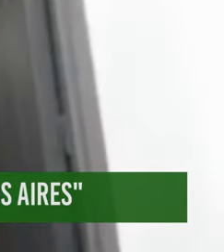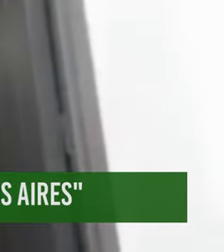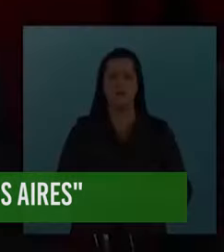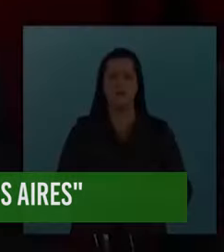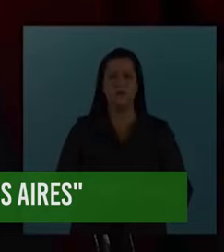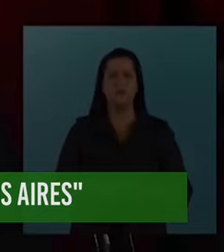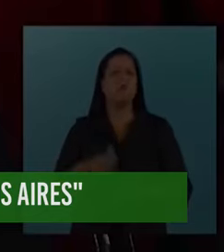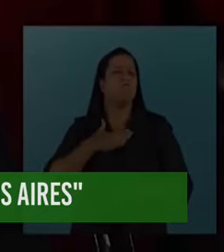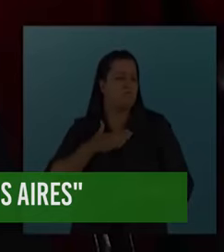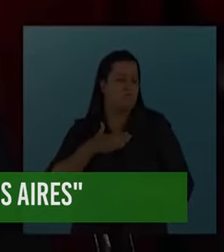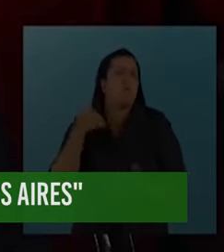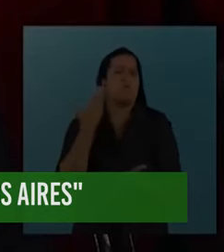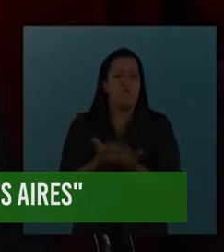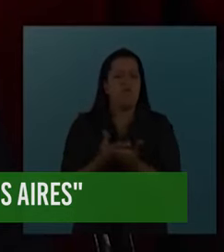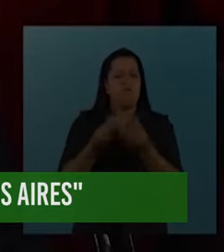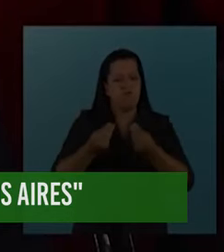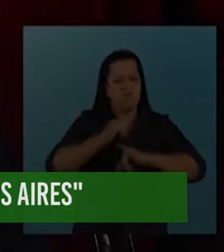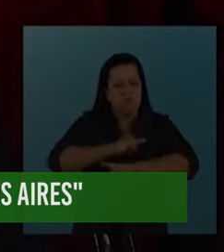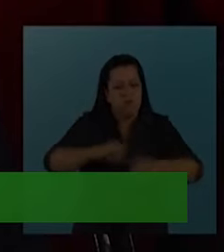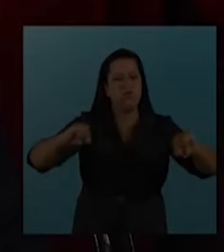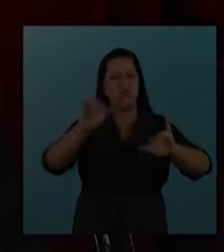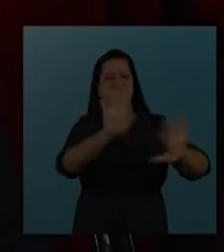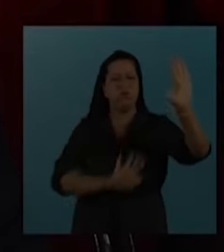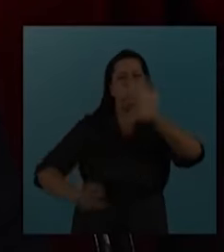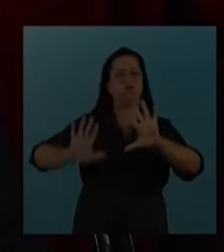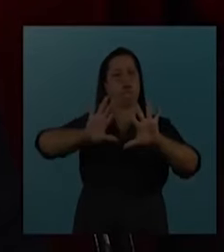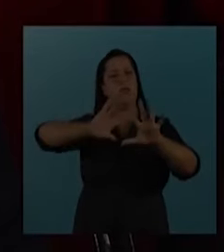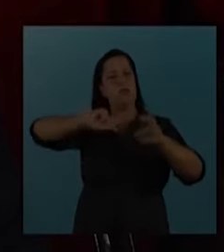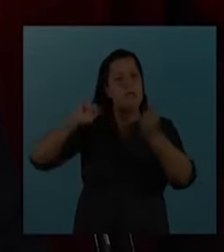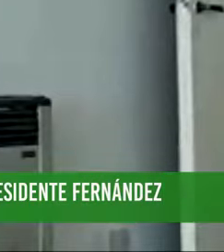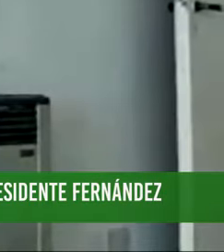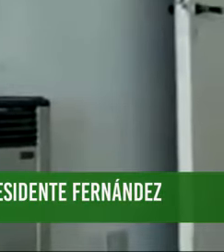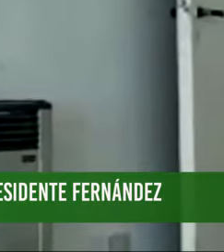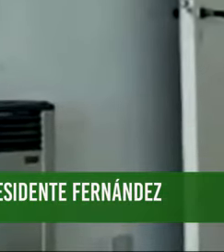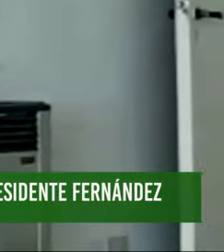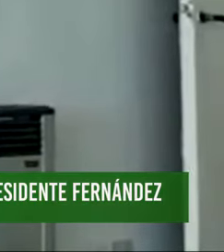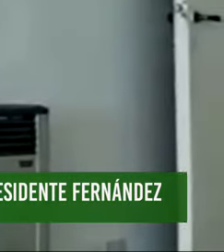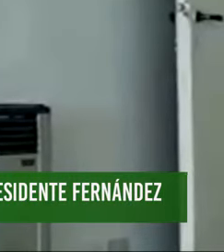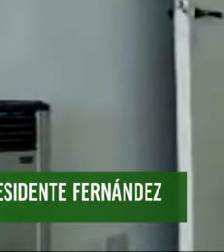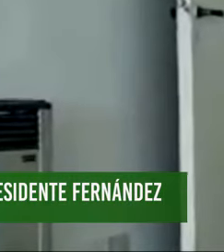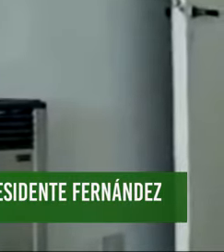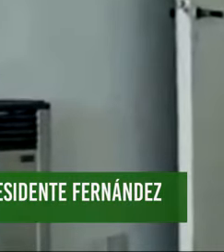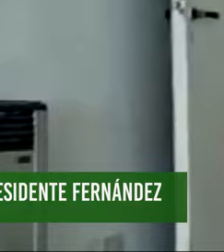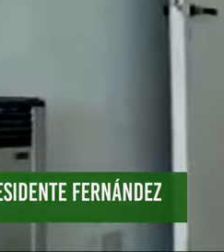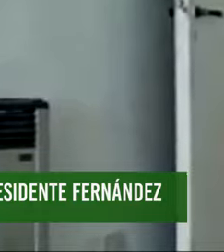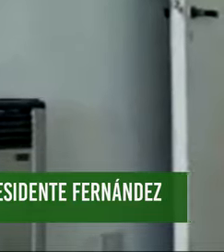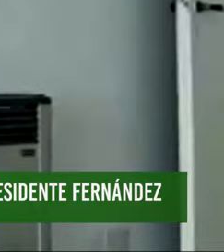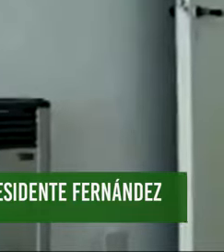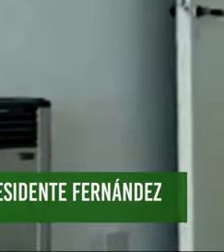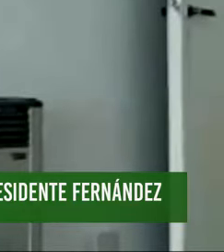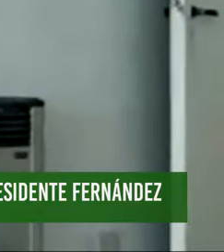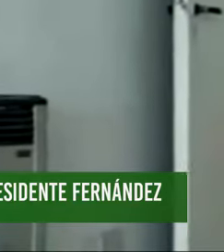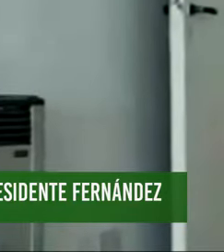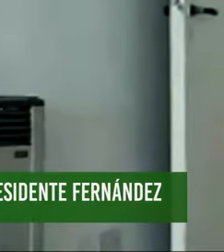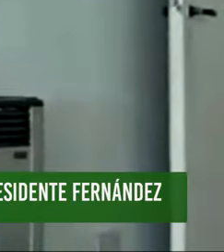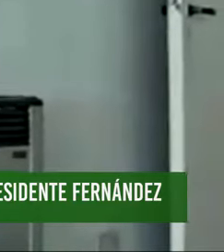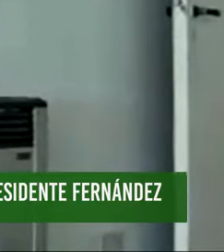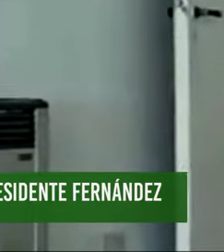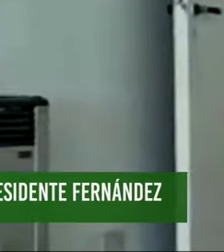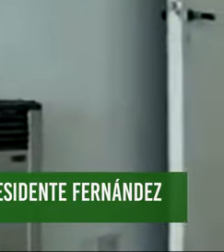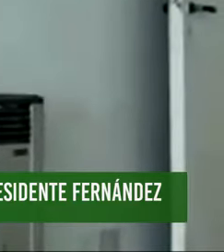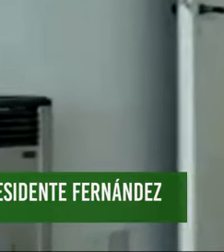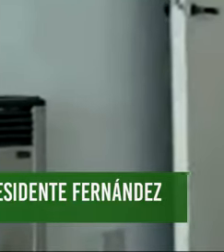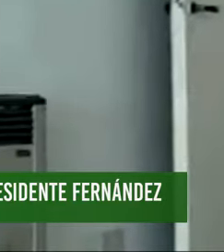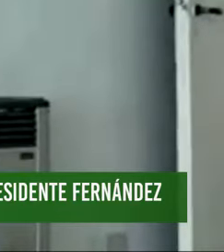Buenos Aires, en la reestructuración de los tribunales en la Ciudad de Buenos Aires. En cuanto a lo que corresponde al asiento territorial de la Ciudad Autónoma